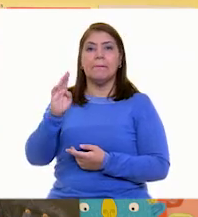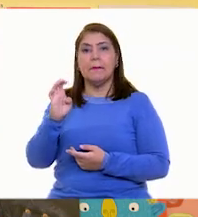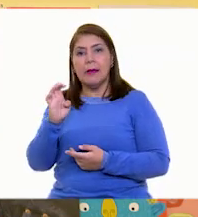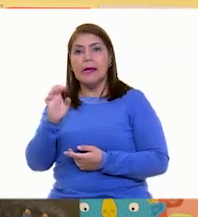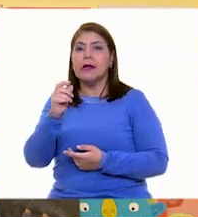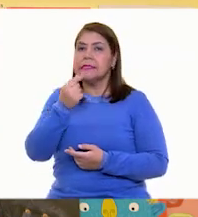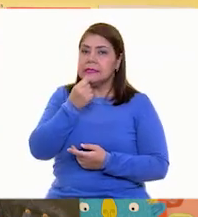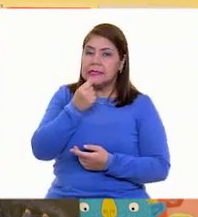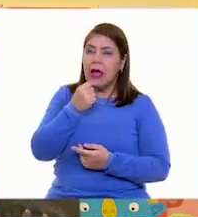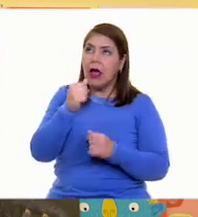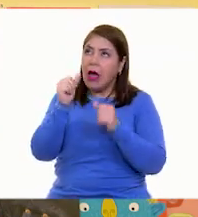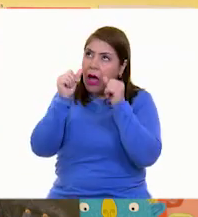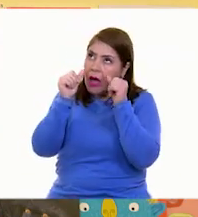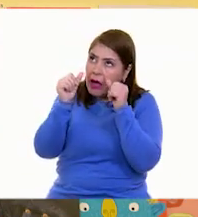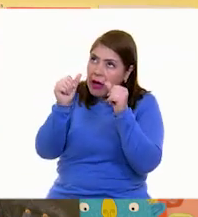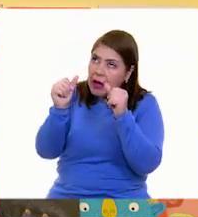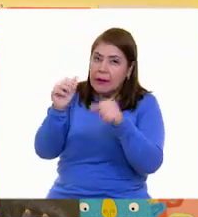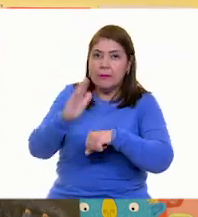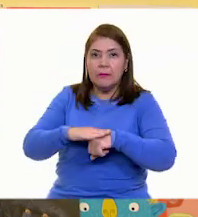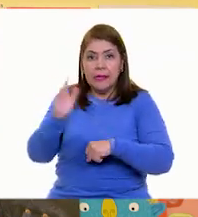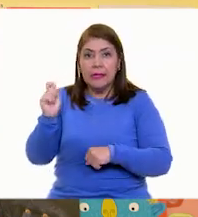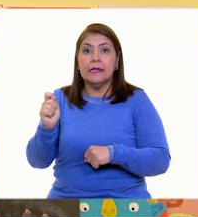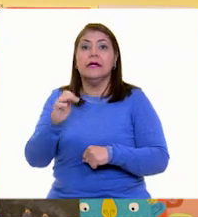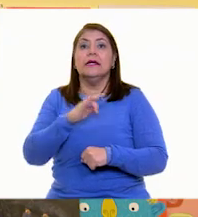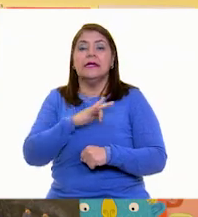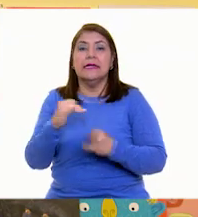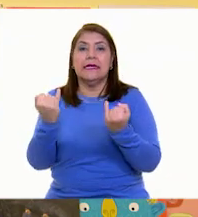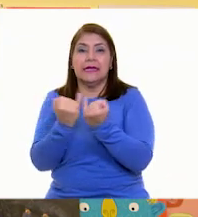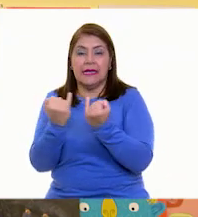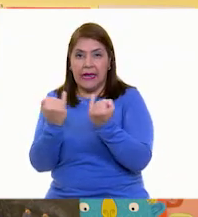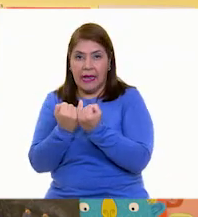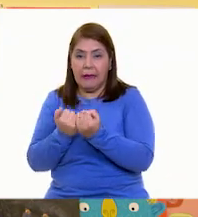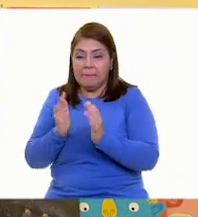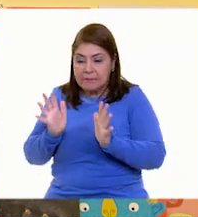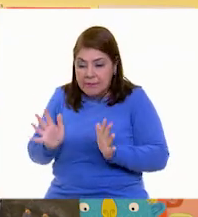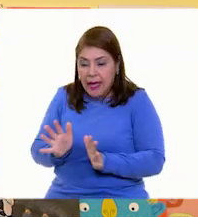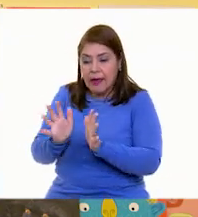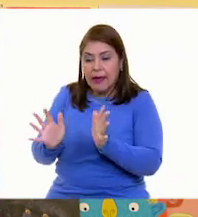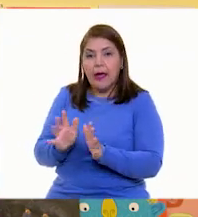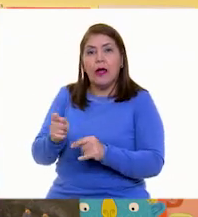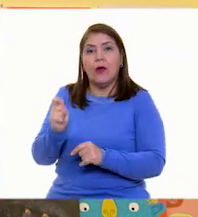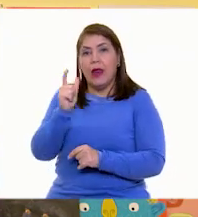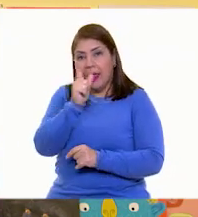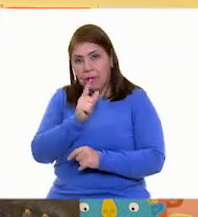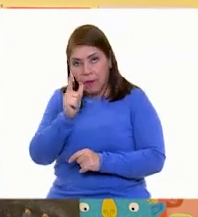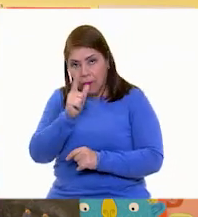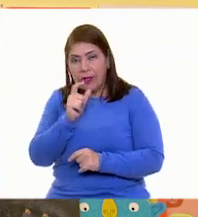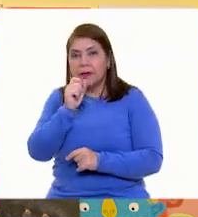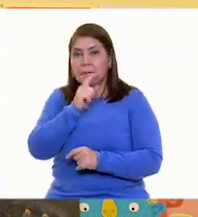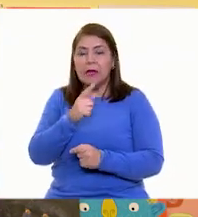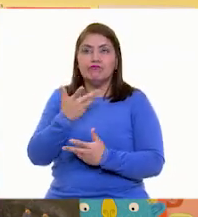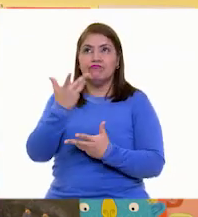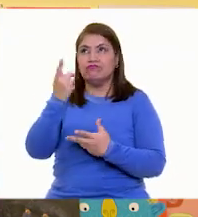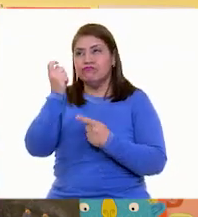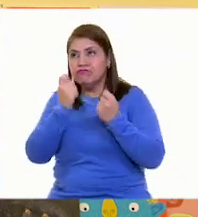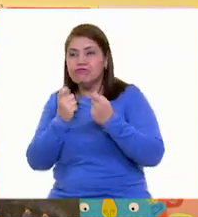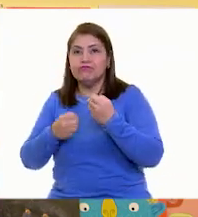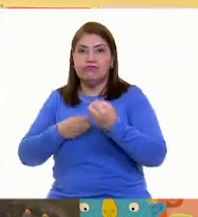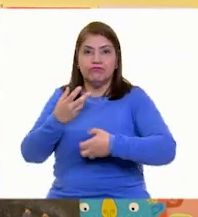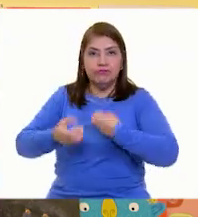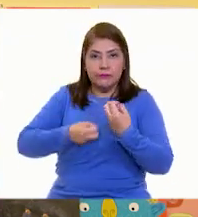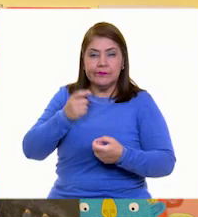los niños. Favorecemos el desarrollo de su lenguaje y la expresividad. Ejercitamos